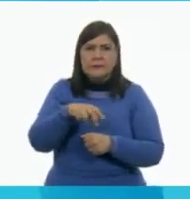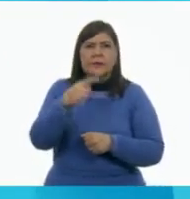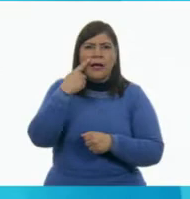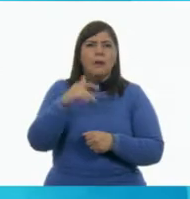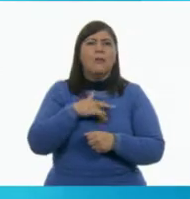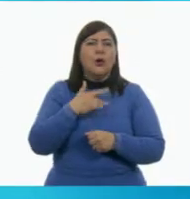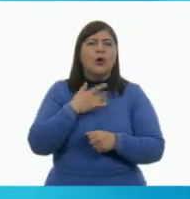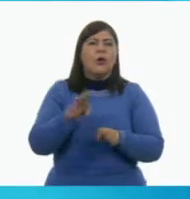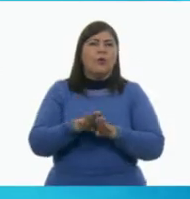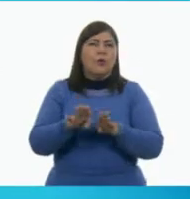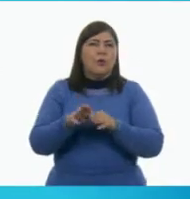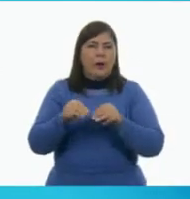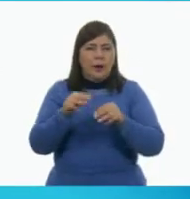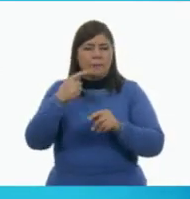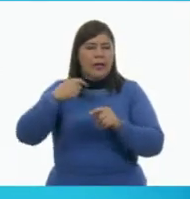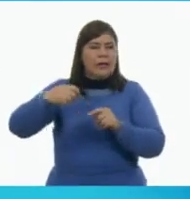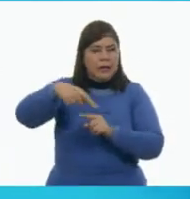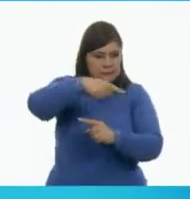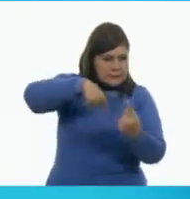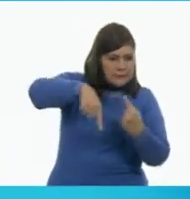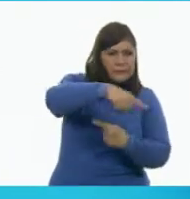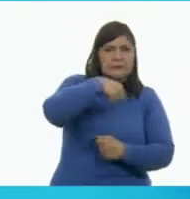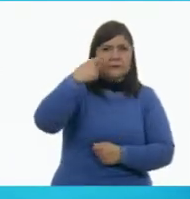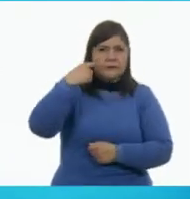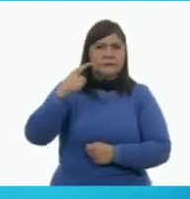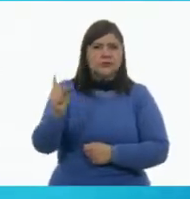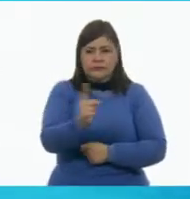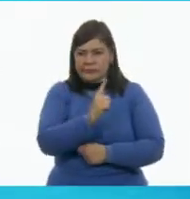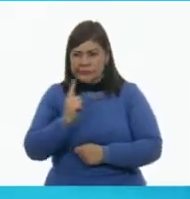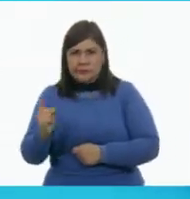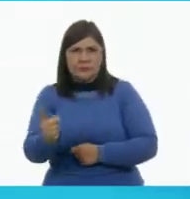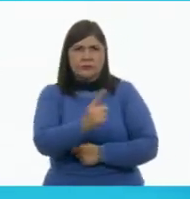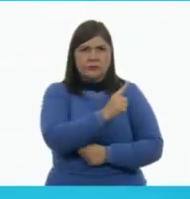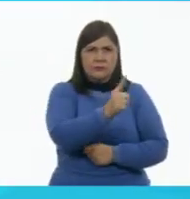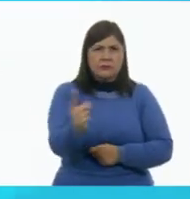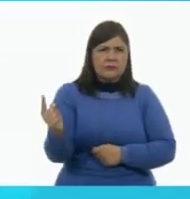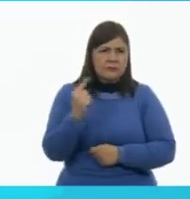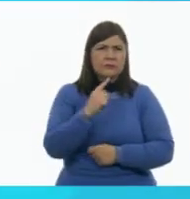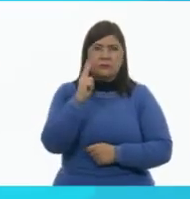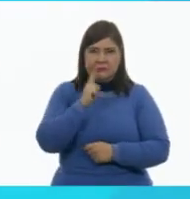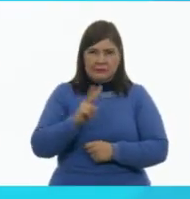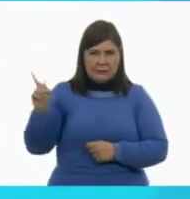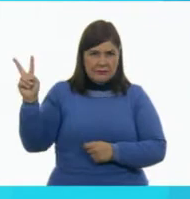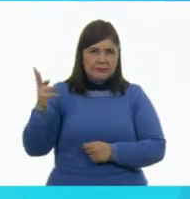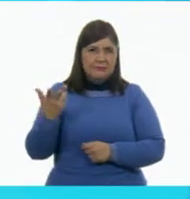muchas formas, tal vez das muchas vueltas. Formas circulares. ¡Uy!